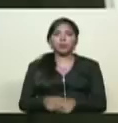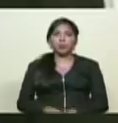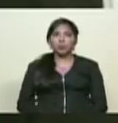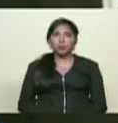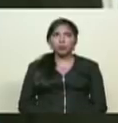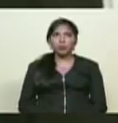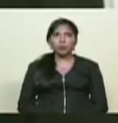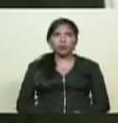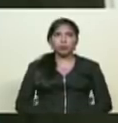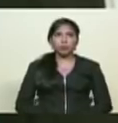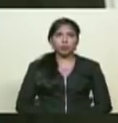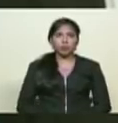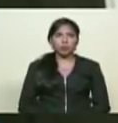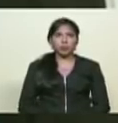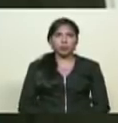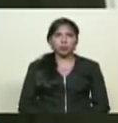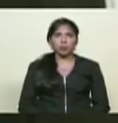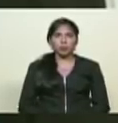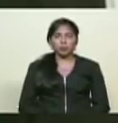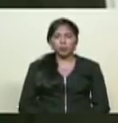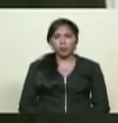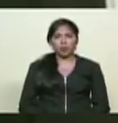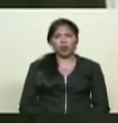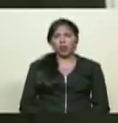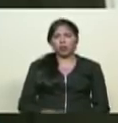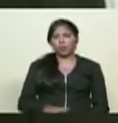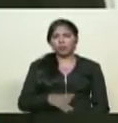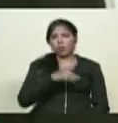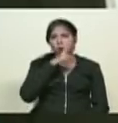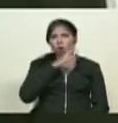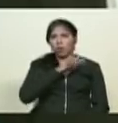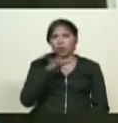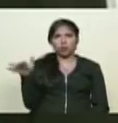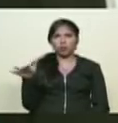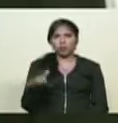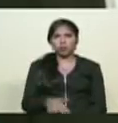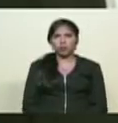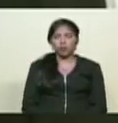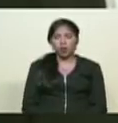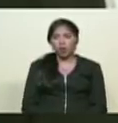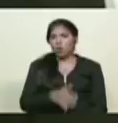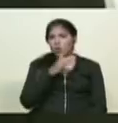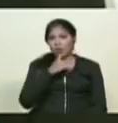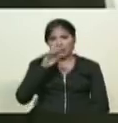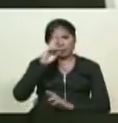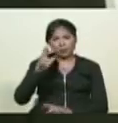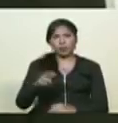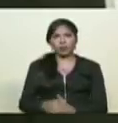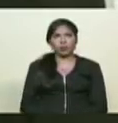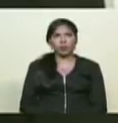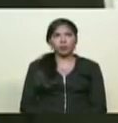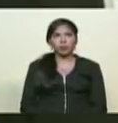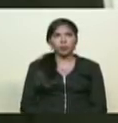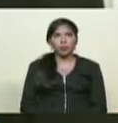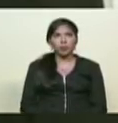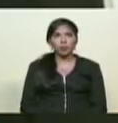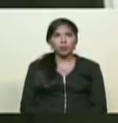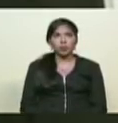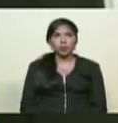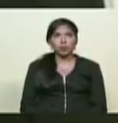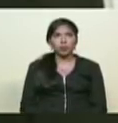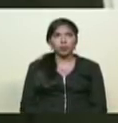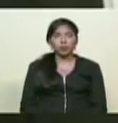de los eeuu y a todas luces ponga acto injerencista que vulnera el principio de soberanía